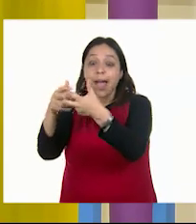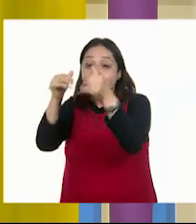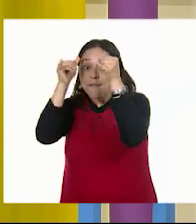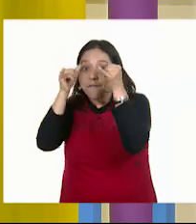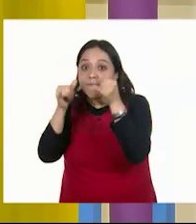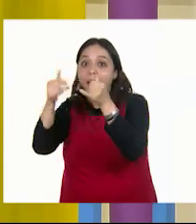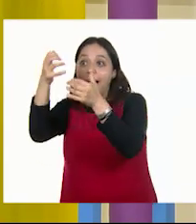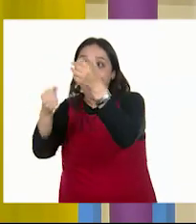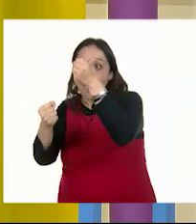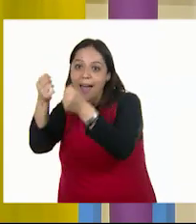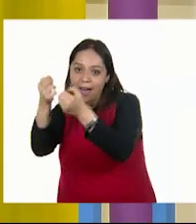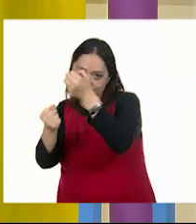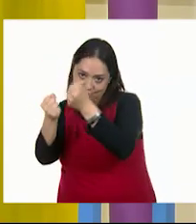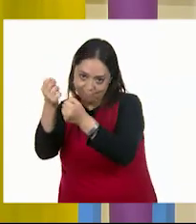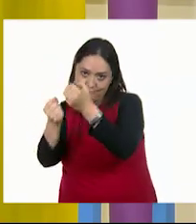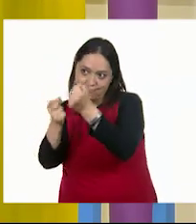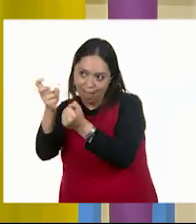animal.